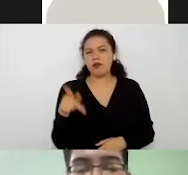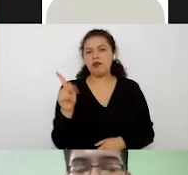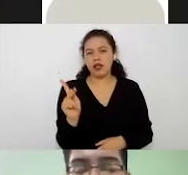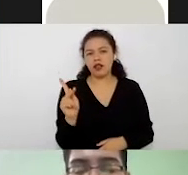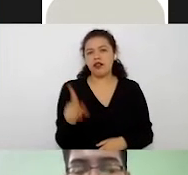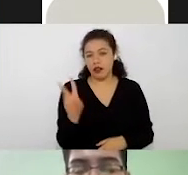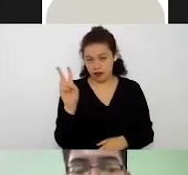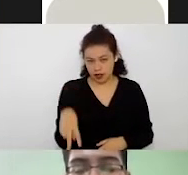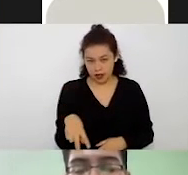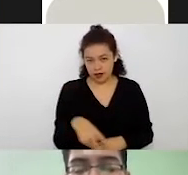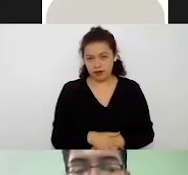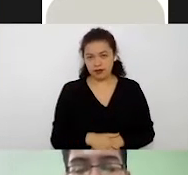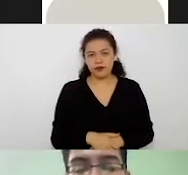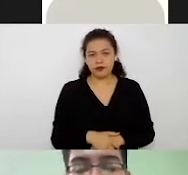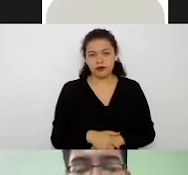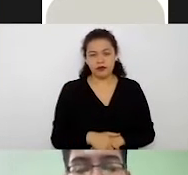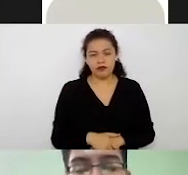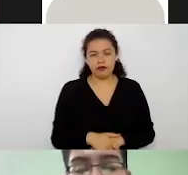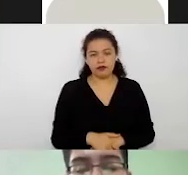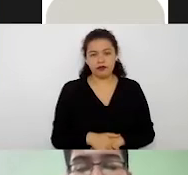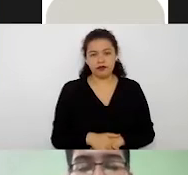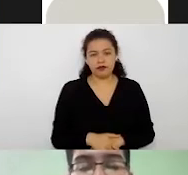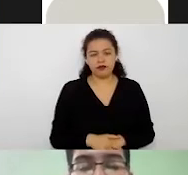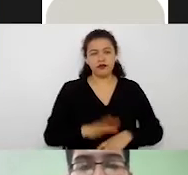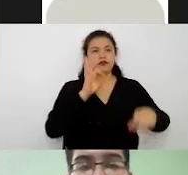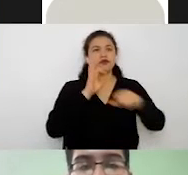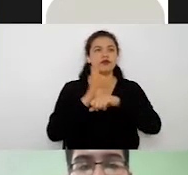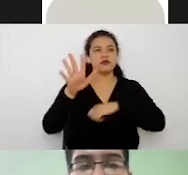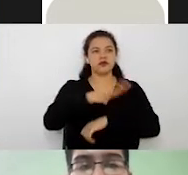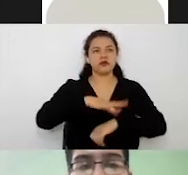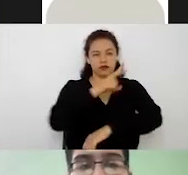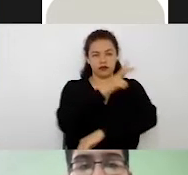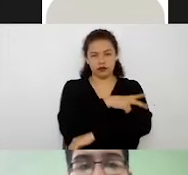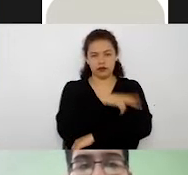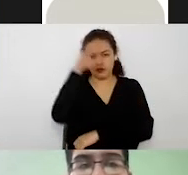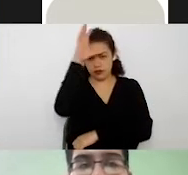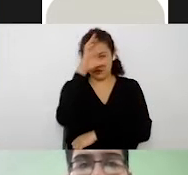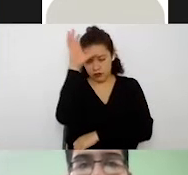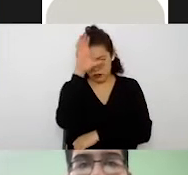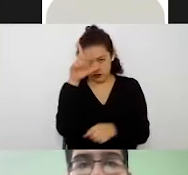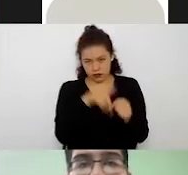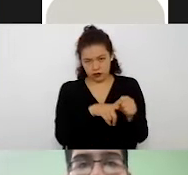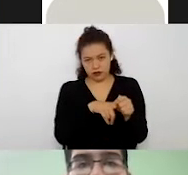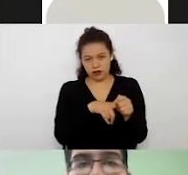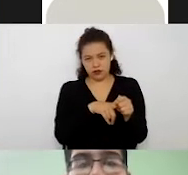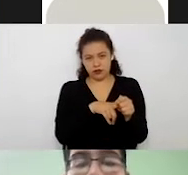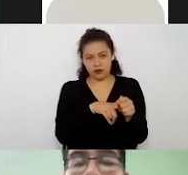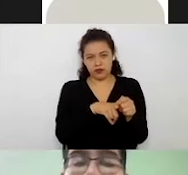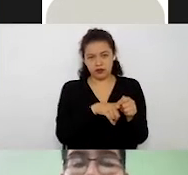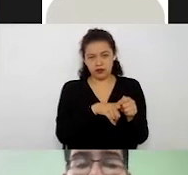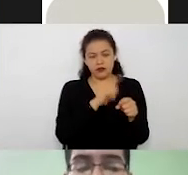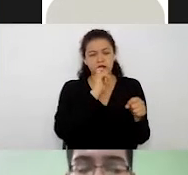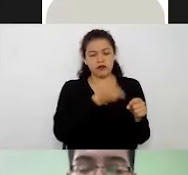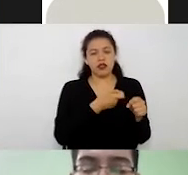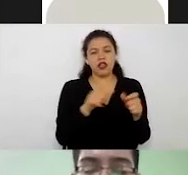realmente eh, la cultura de la protección civil es hacerlo de lo macro